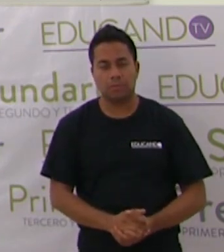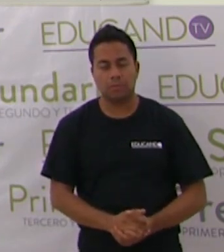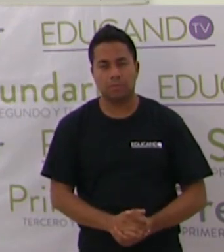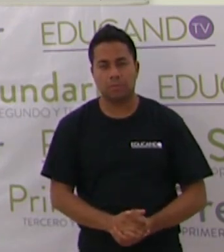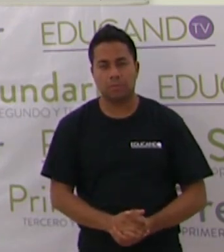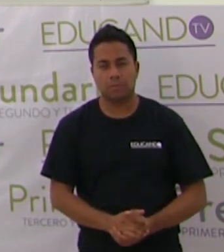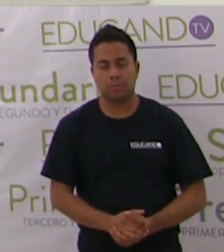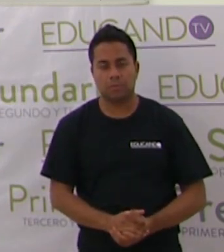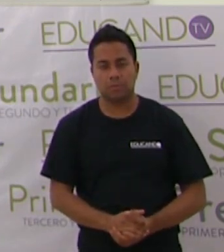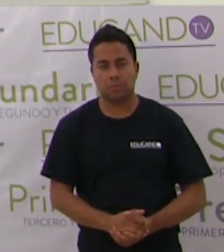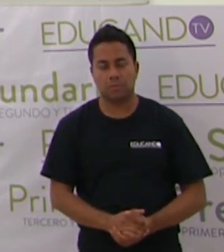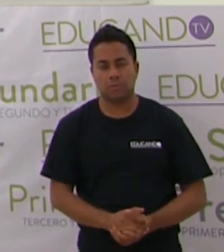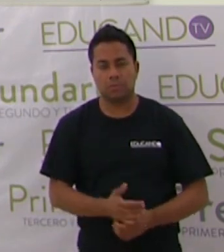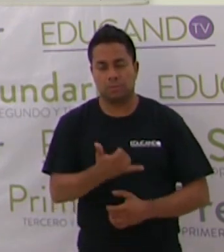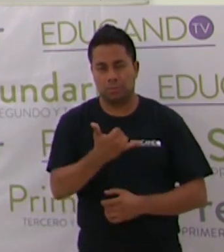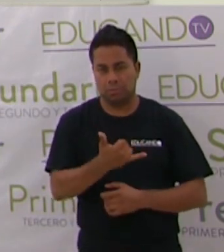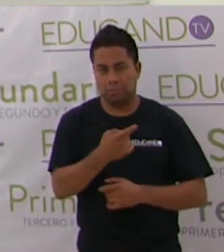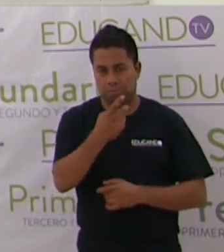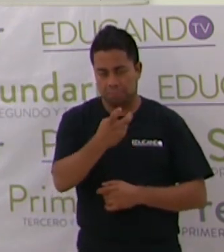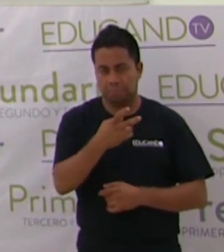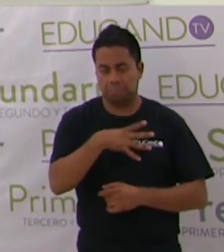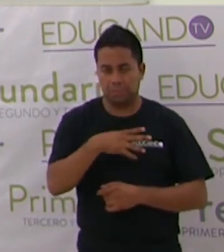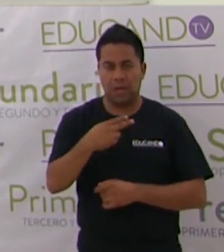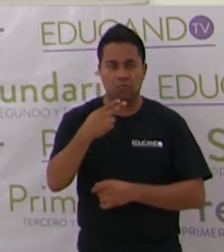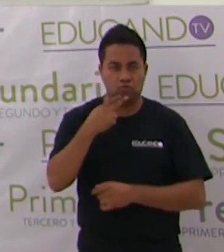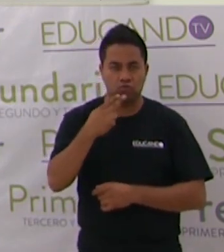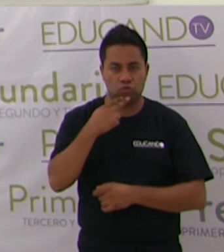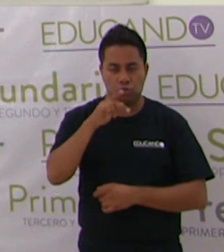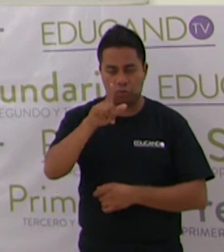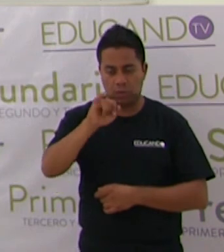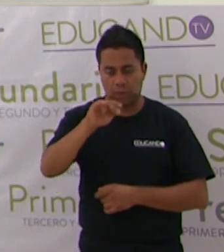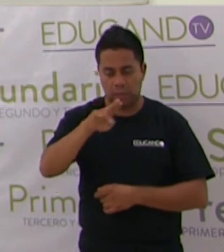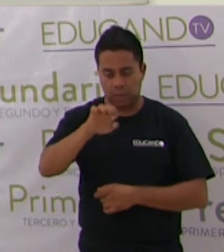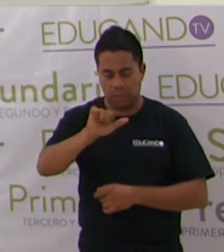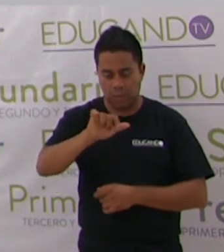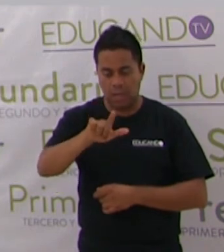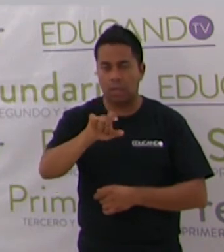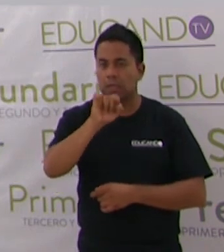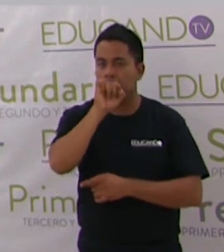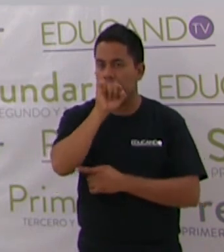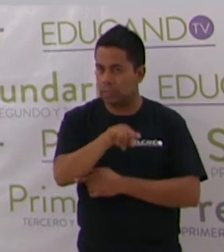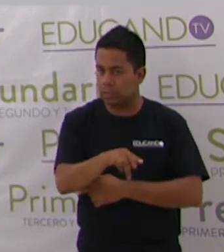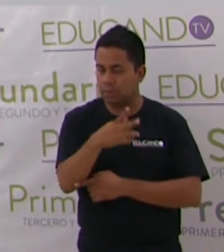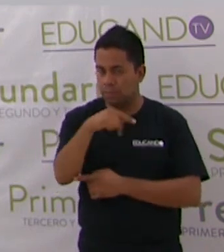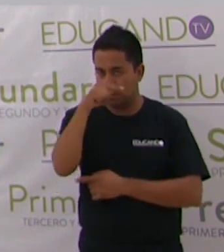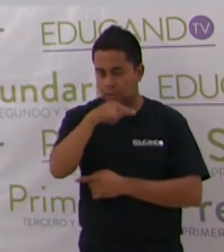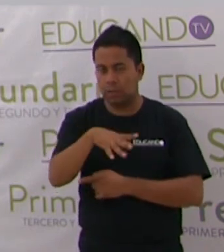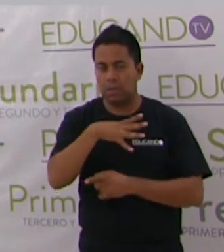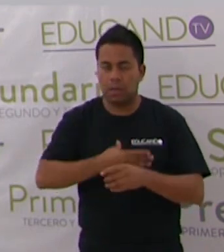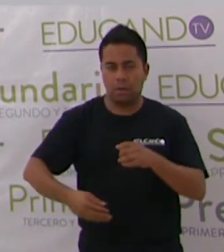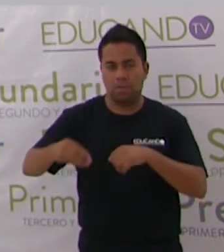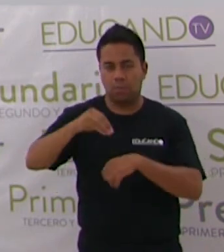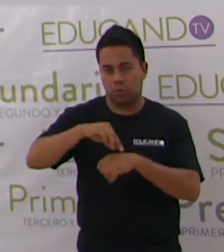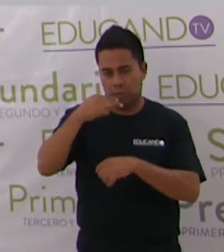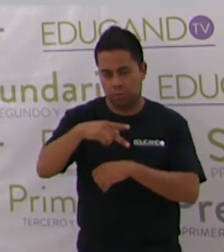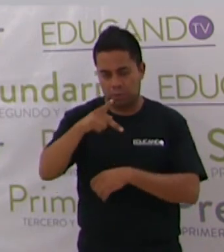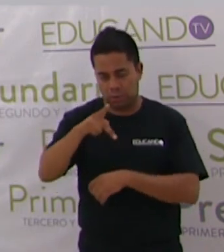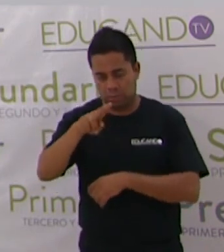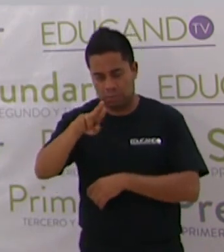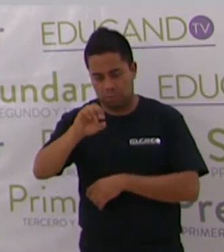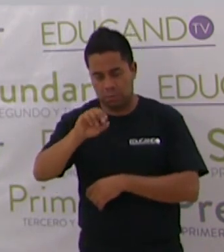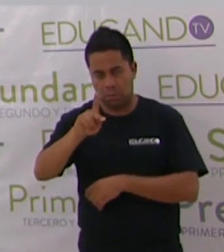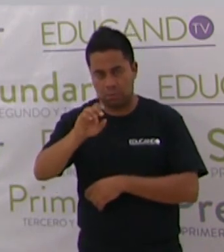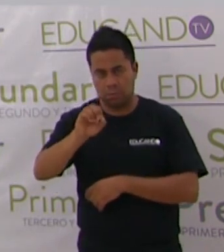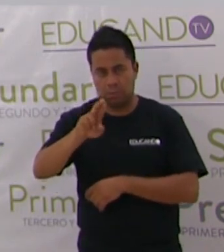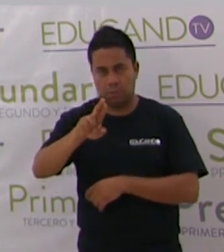y que se llama función lineal también, pero aquí se llama proporcionalidad directa.